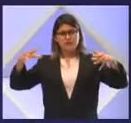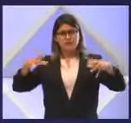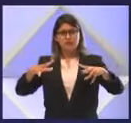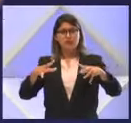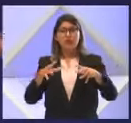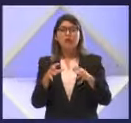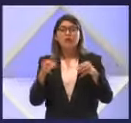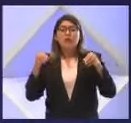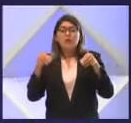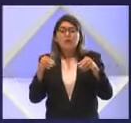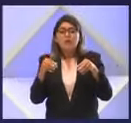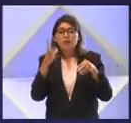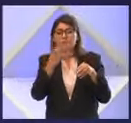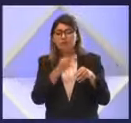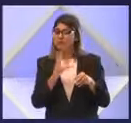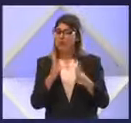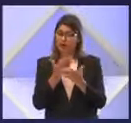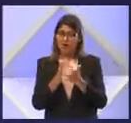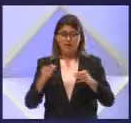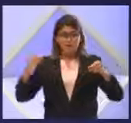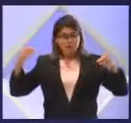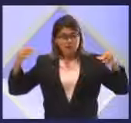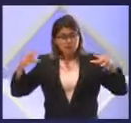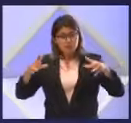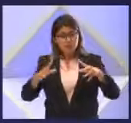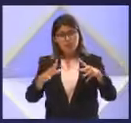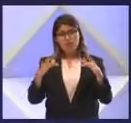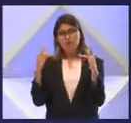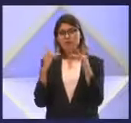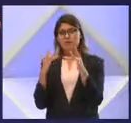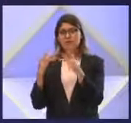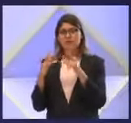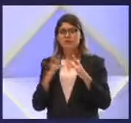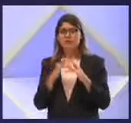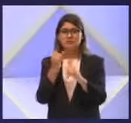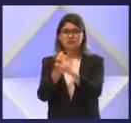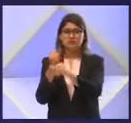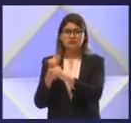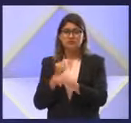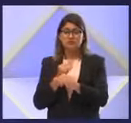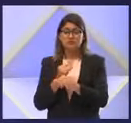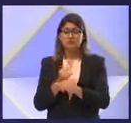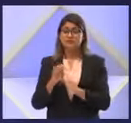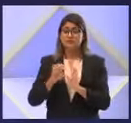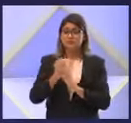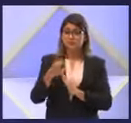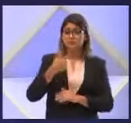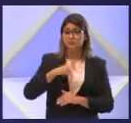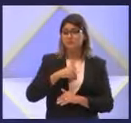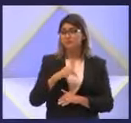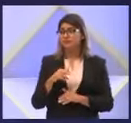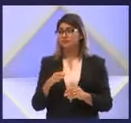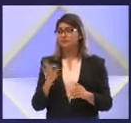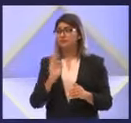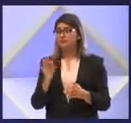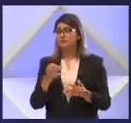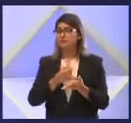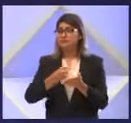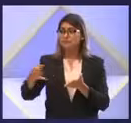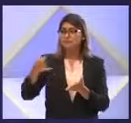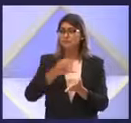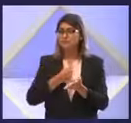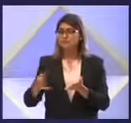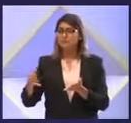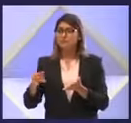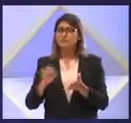como lo era antes si lo seguimos parcelando en licencias exclusivas como si fueran parcelas de tierra si